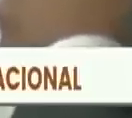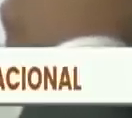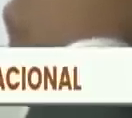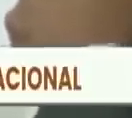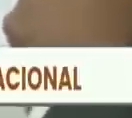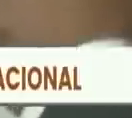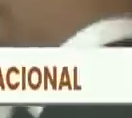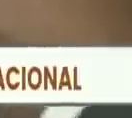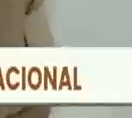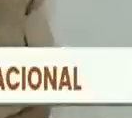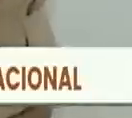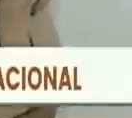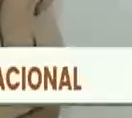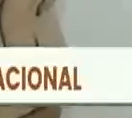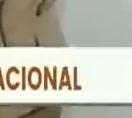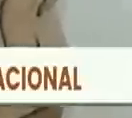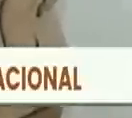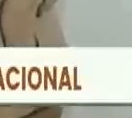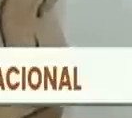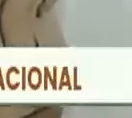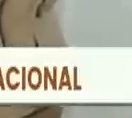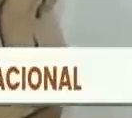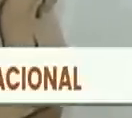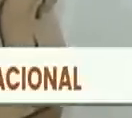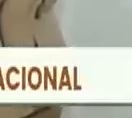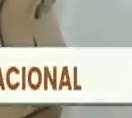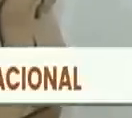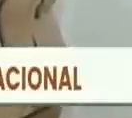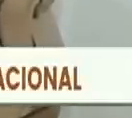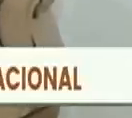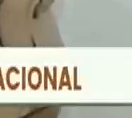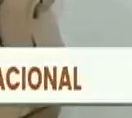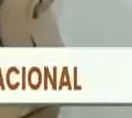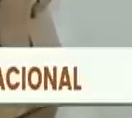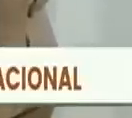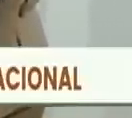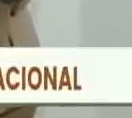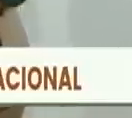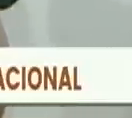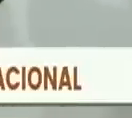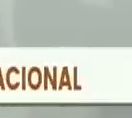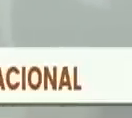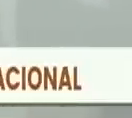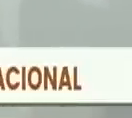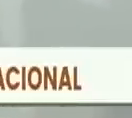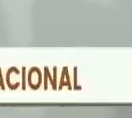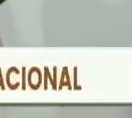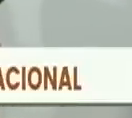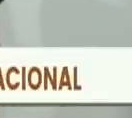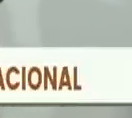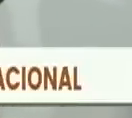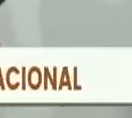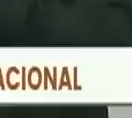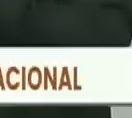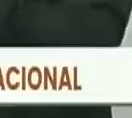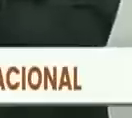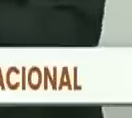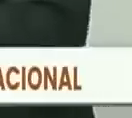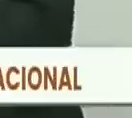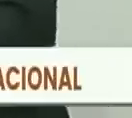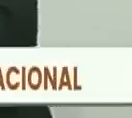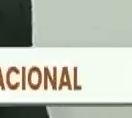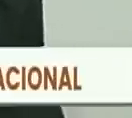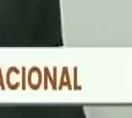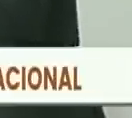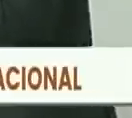en promover el rescate democrático de nuestra Venezuela. Les digo algo. Si esto hubiera tenido éxito, esa gente